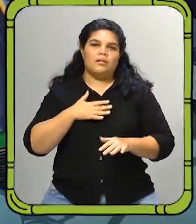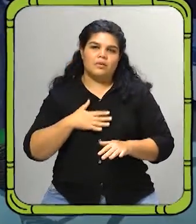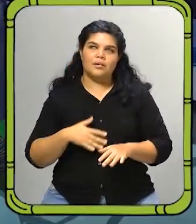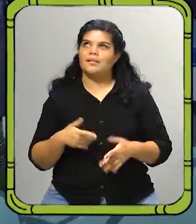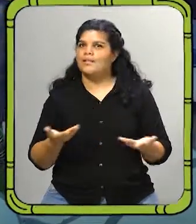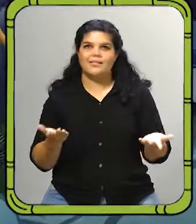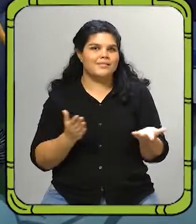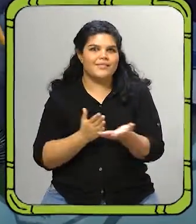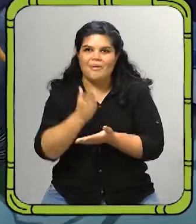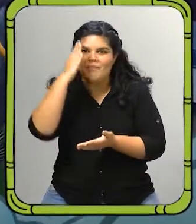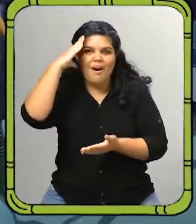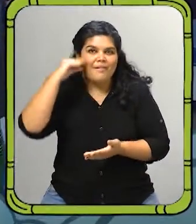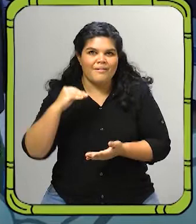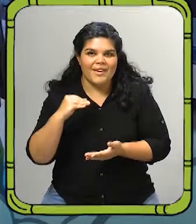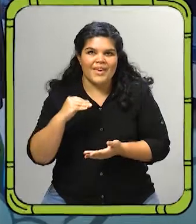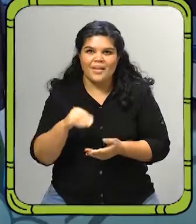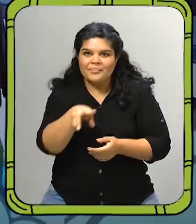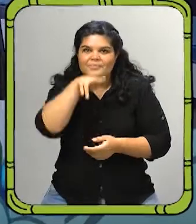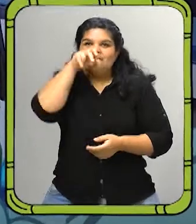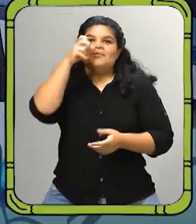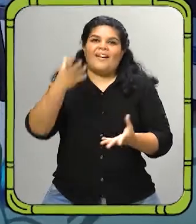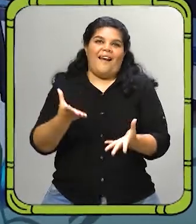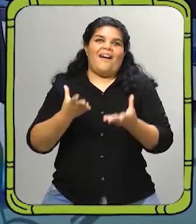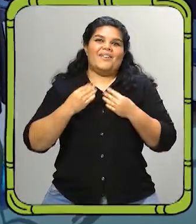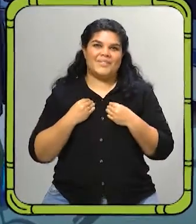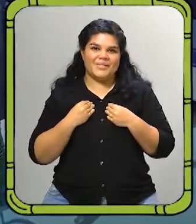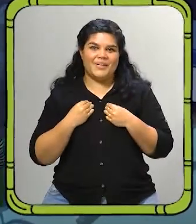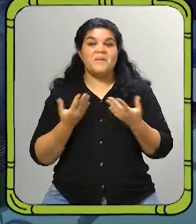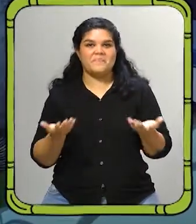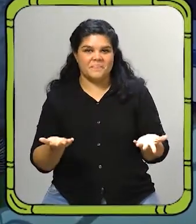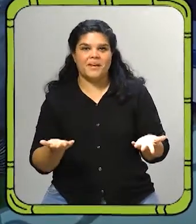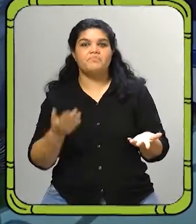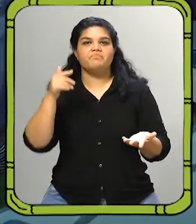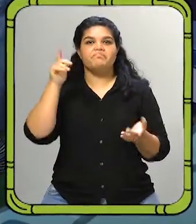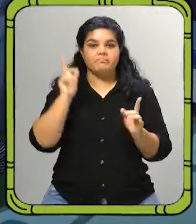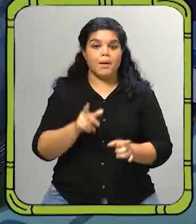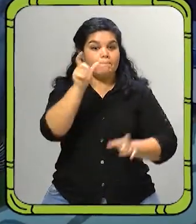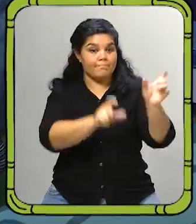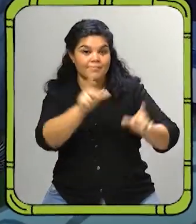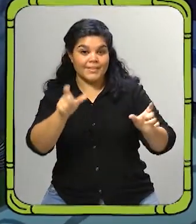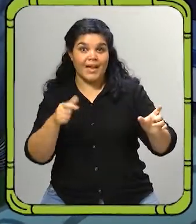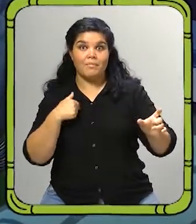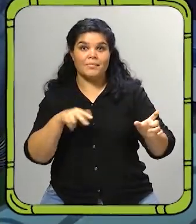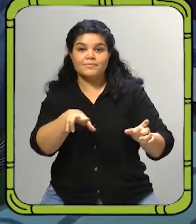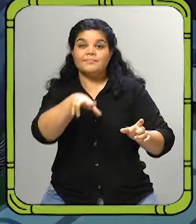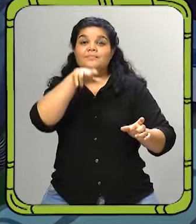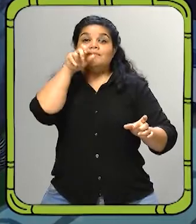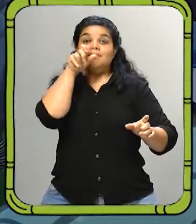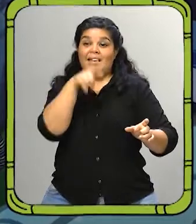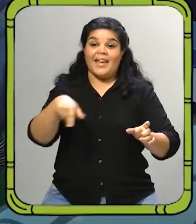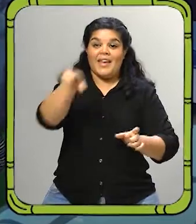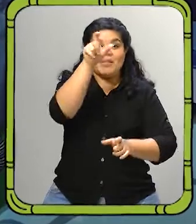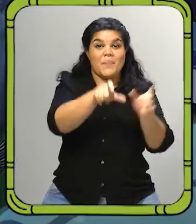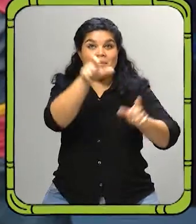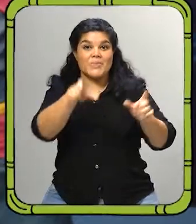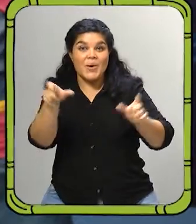Ay, siempre me olvido que respirar me hace re bien. Bueno, parece que a los terrícolas, como a mí me hace bien respirar, a ellos les hace bien hacer deporte.